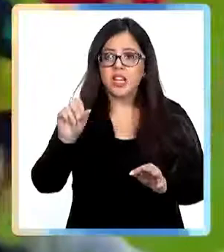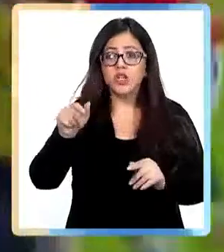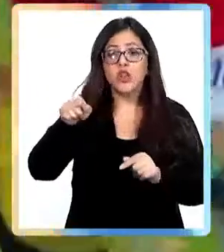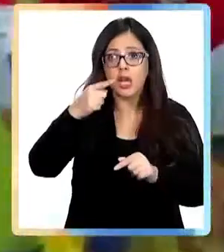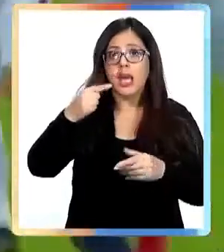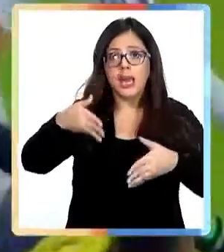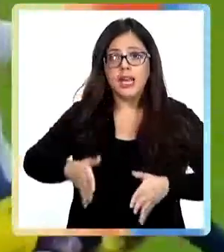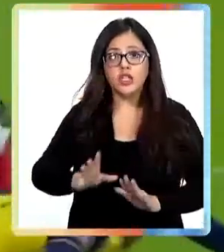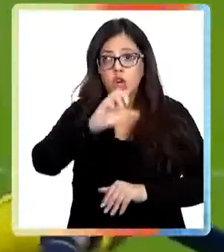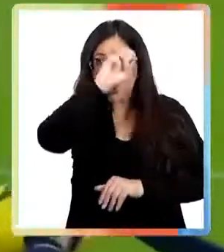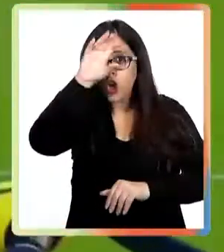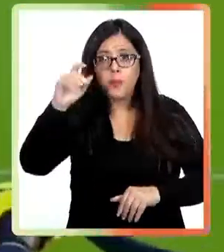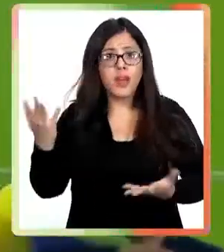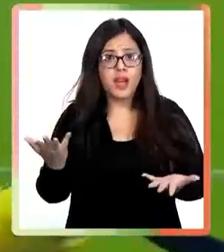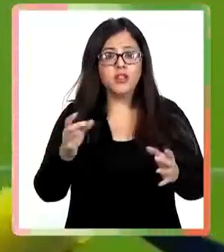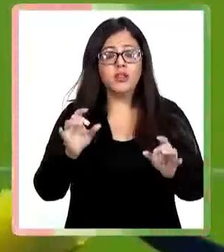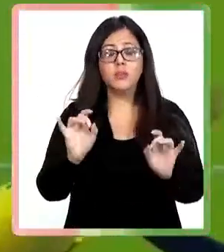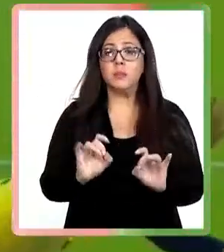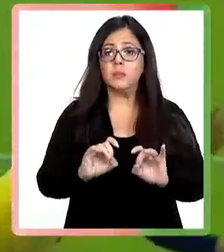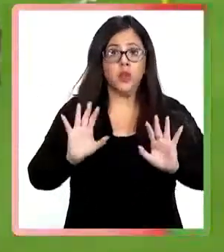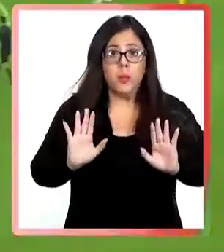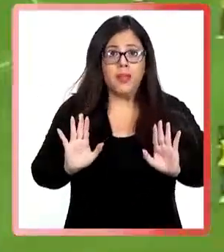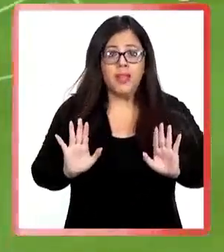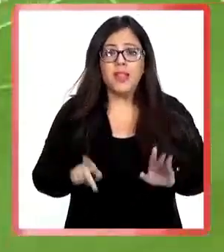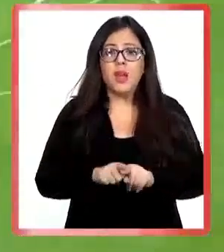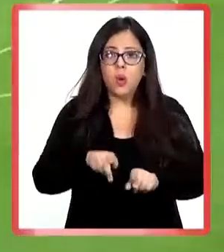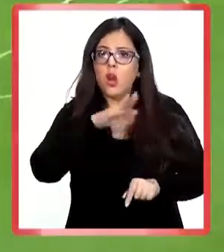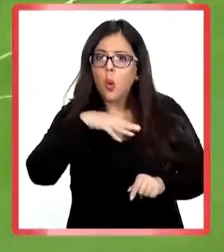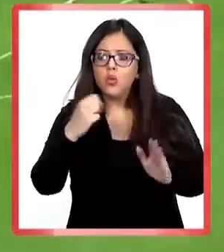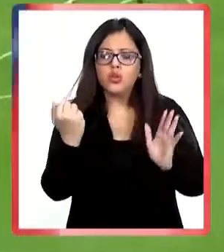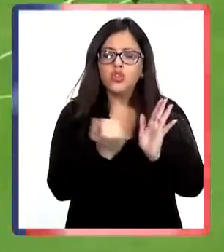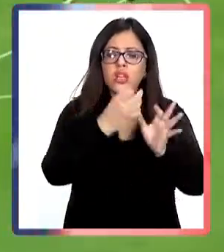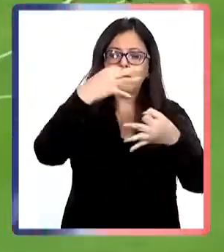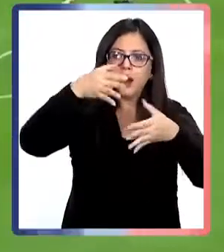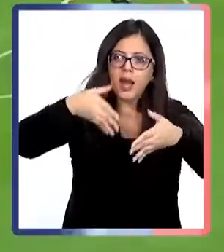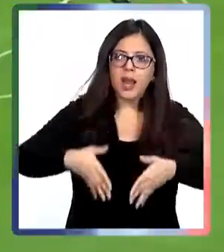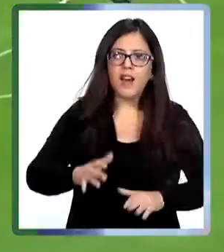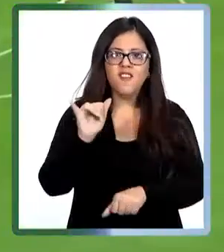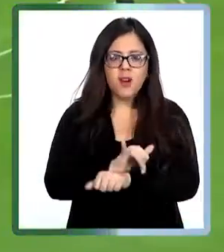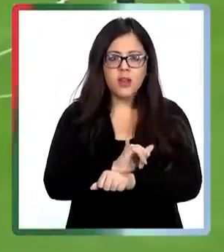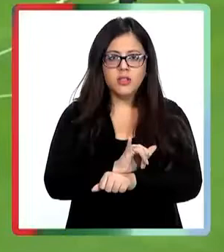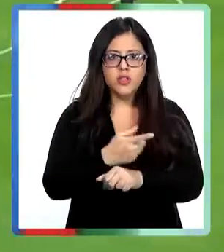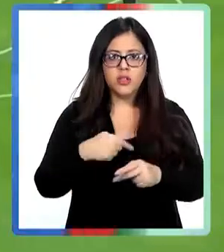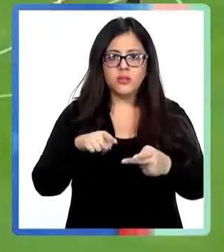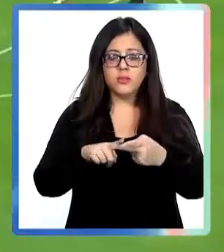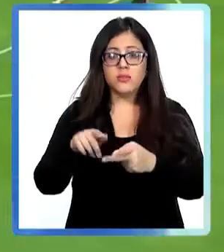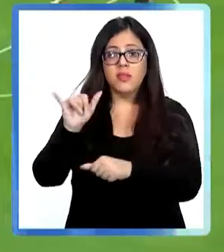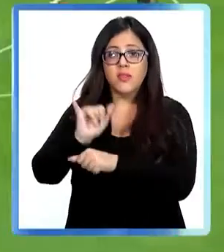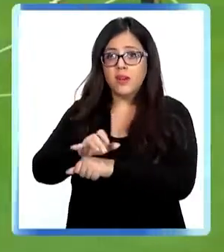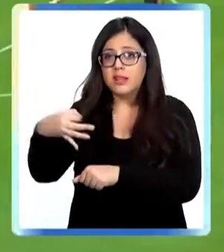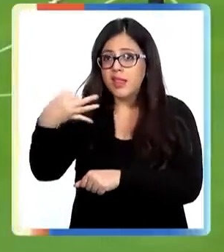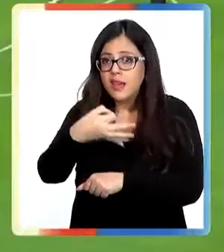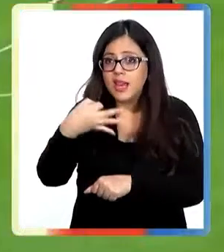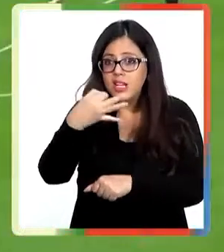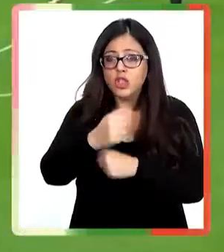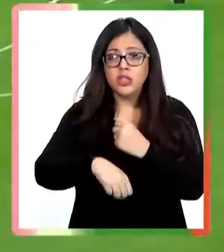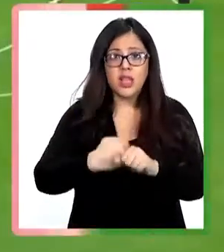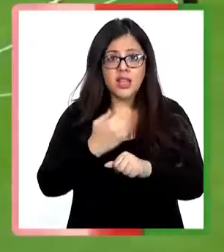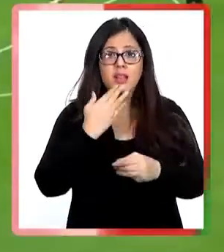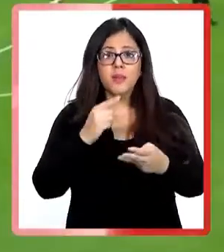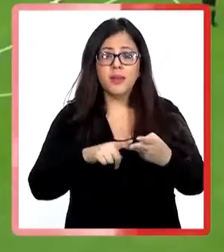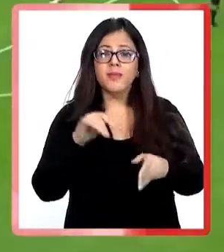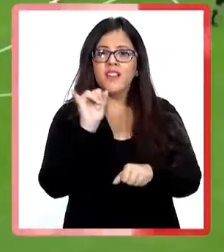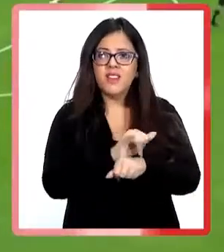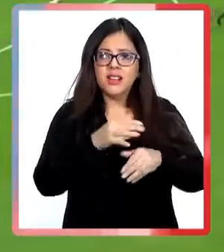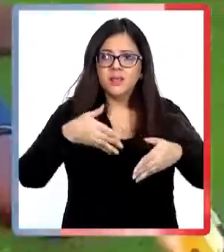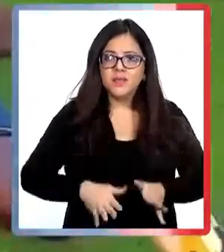son sorprendentes. Hubo uso de certificado de nacimiento falso, falsa declaración de edad y falsa nacionalidad del